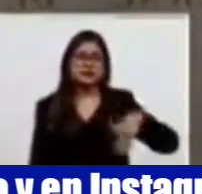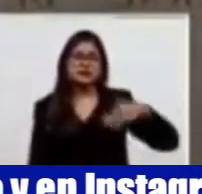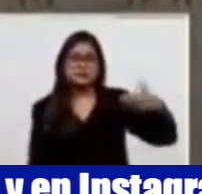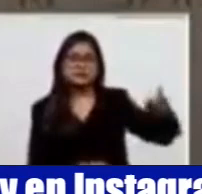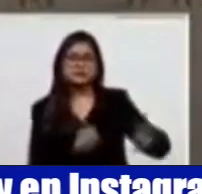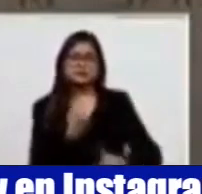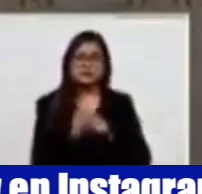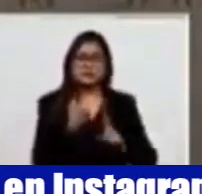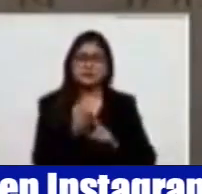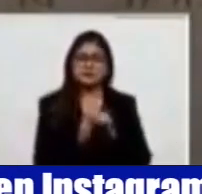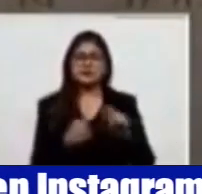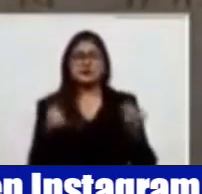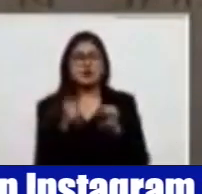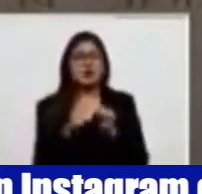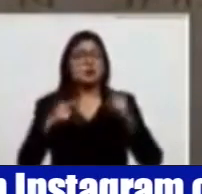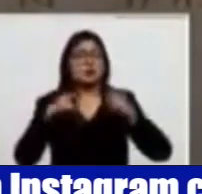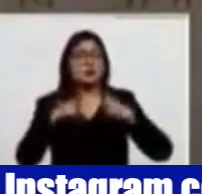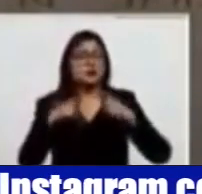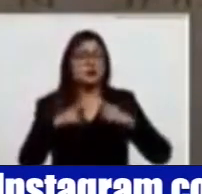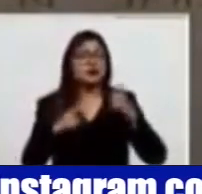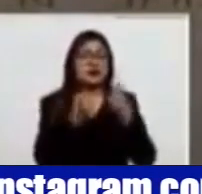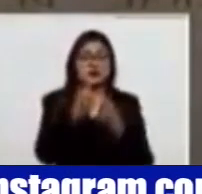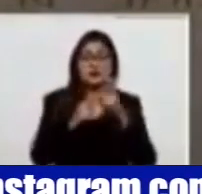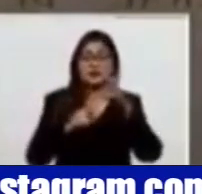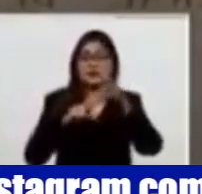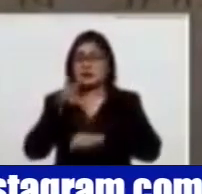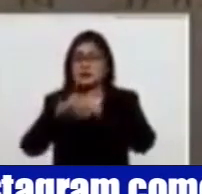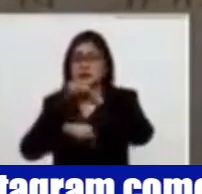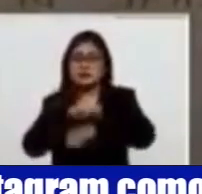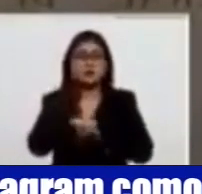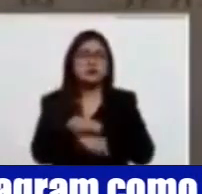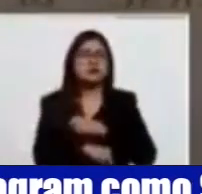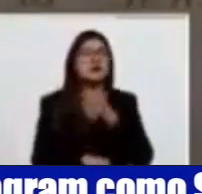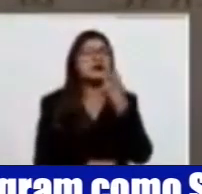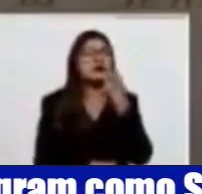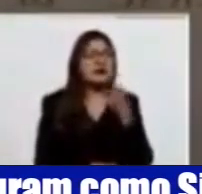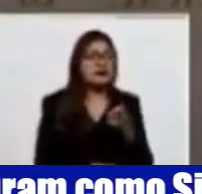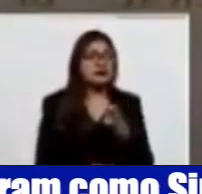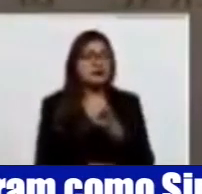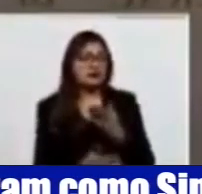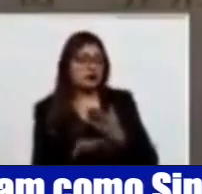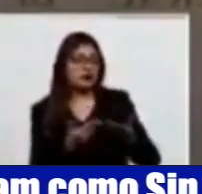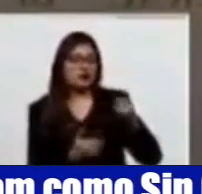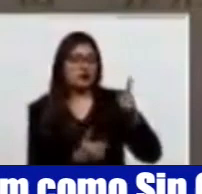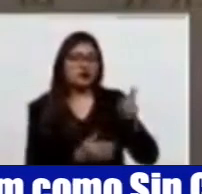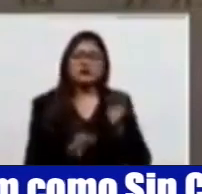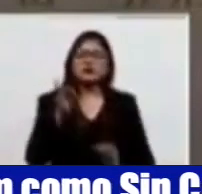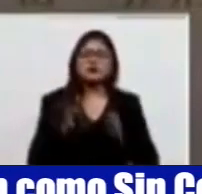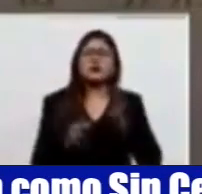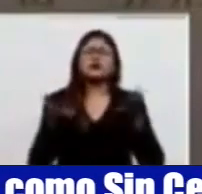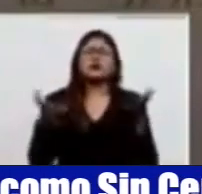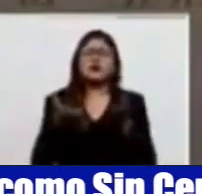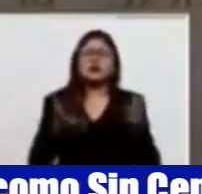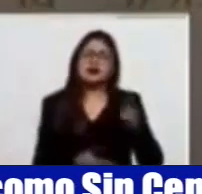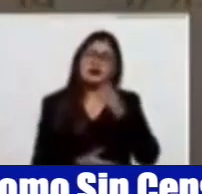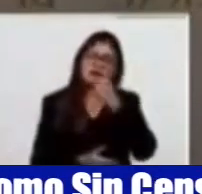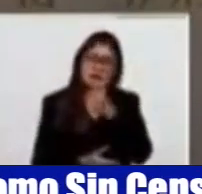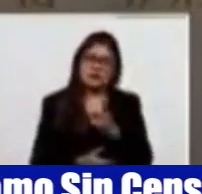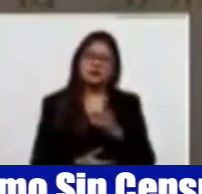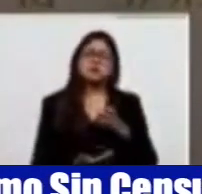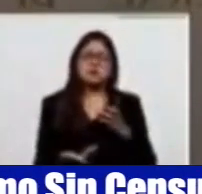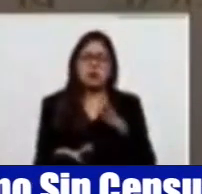con toda la gente que se había detenido. Entonces, lo que ha sucedido es que los jueces han estado dictando